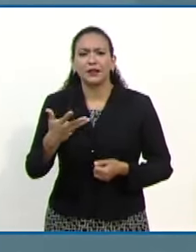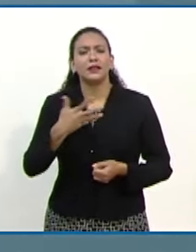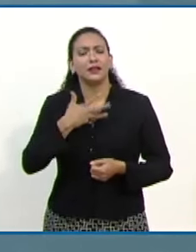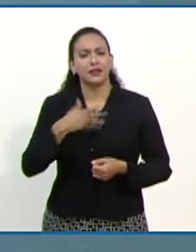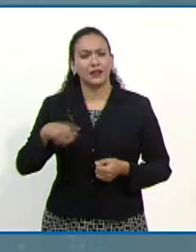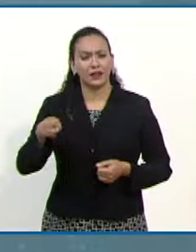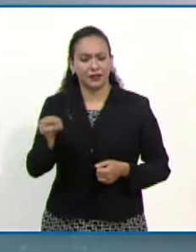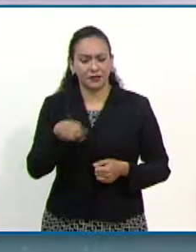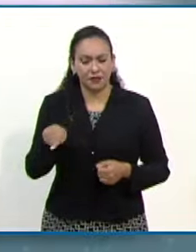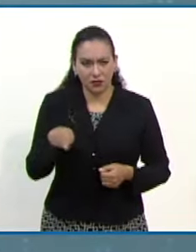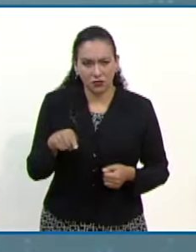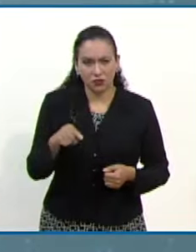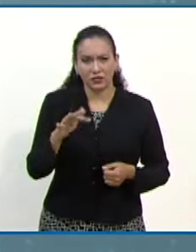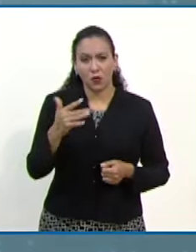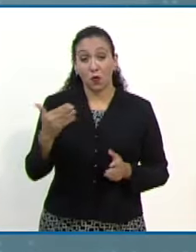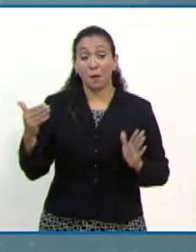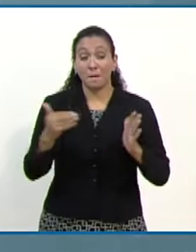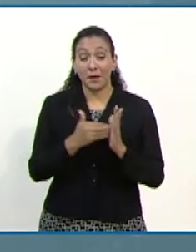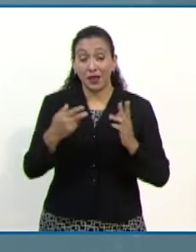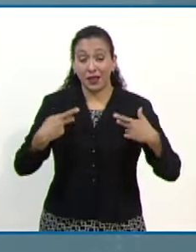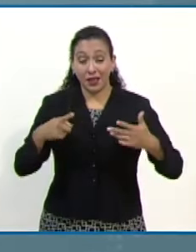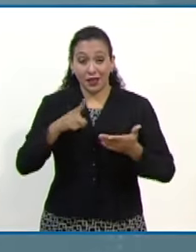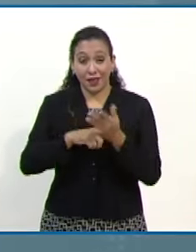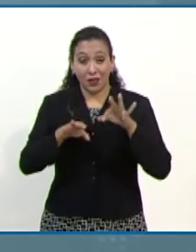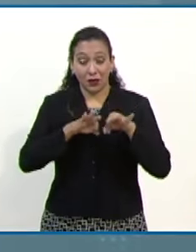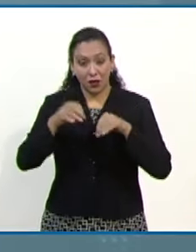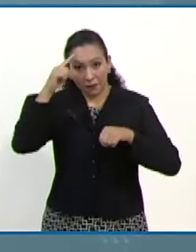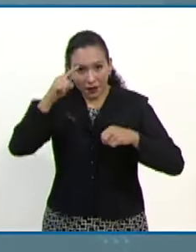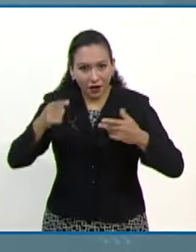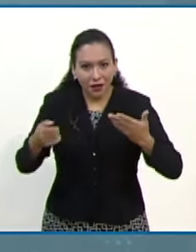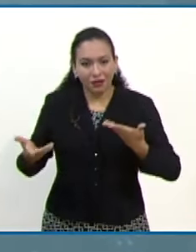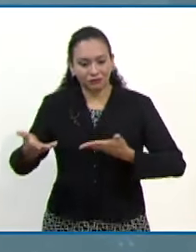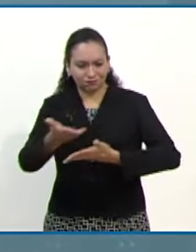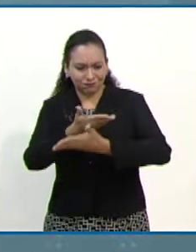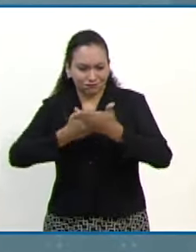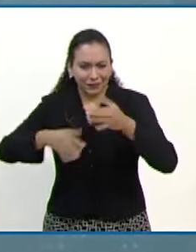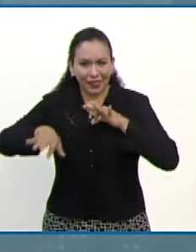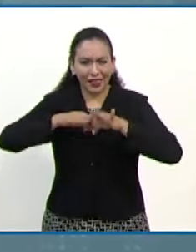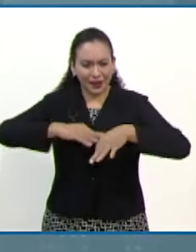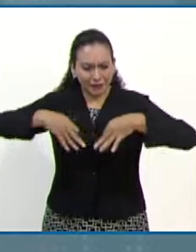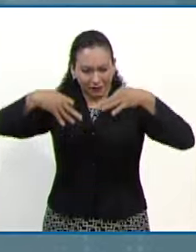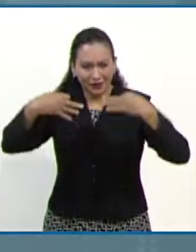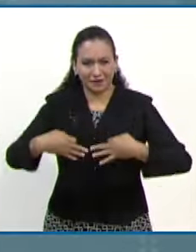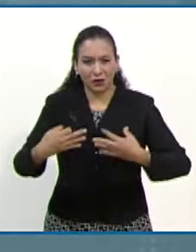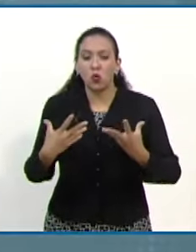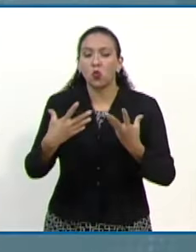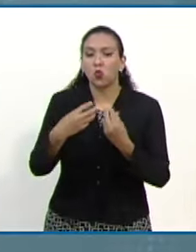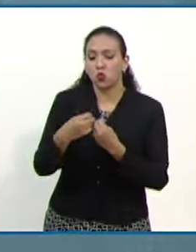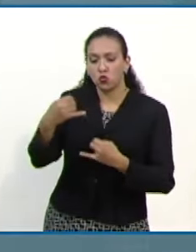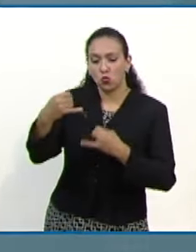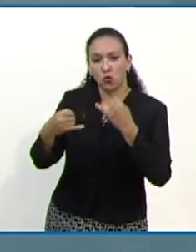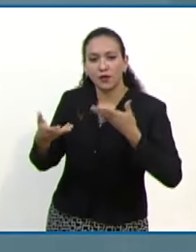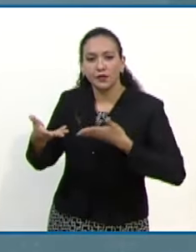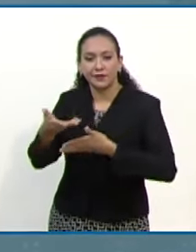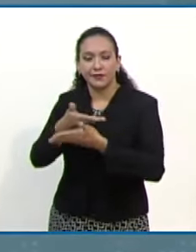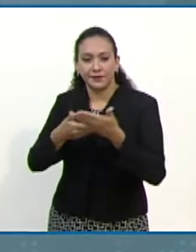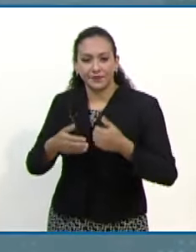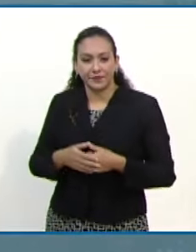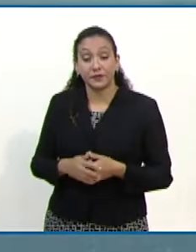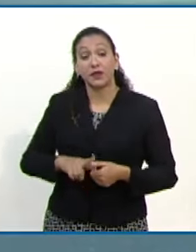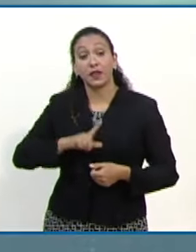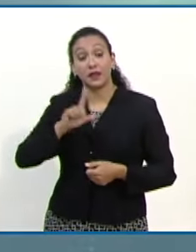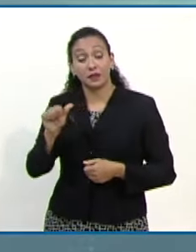de 50,000 servidores públicos para ofrecer un servicio de calidad y excelencia a los justiciables. A los